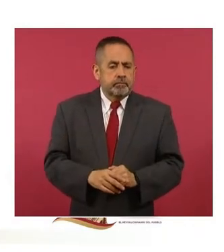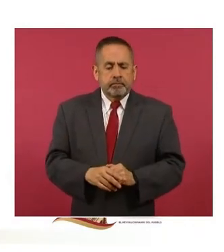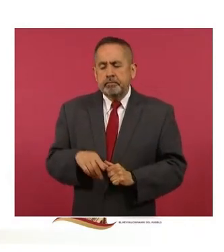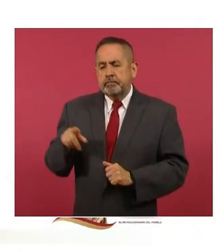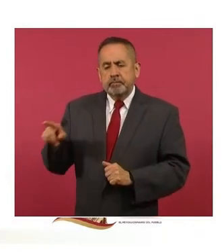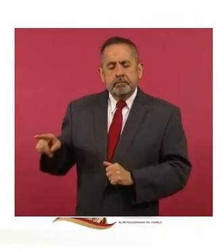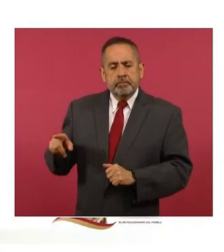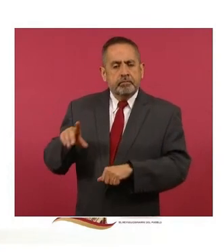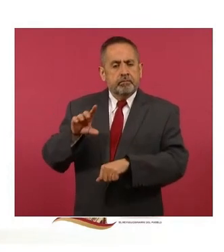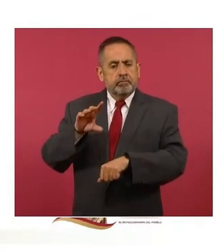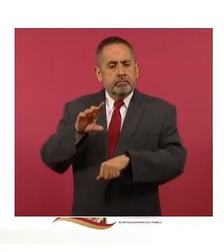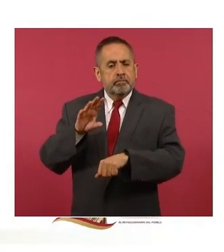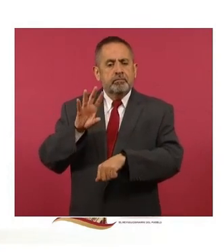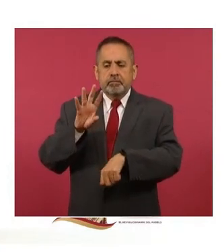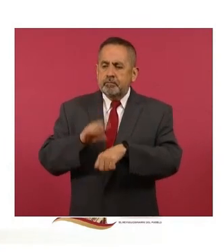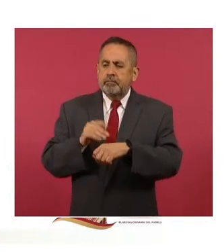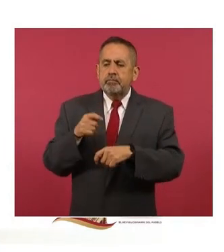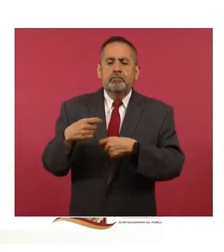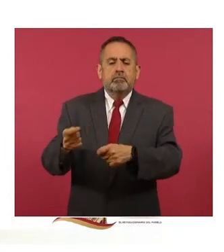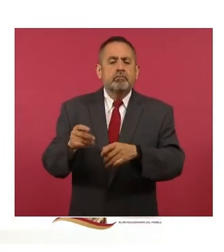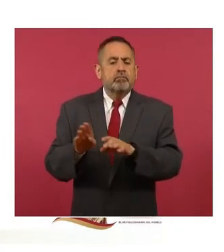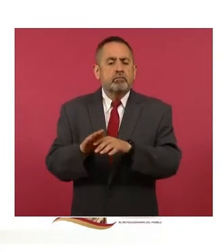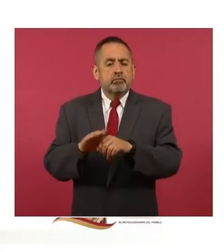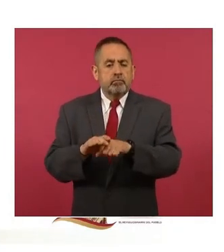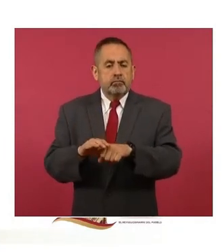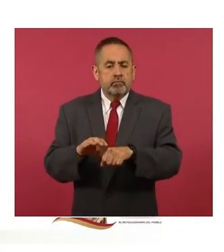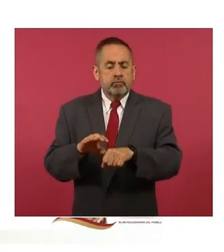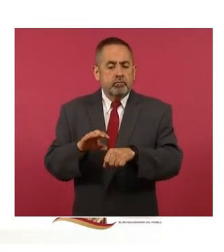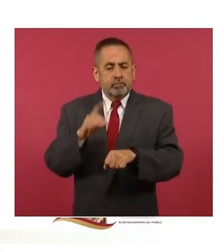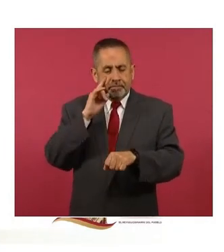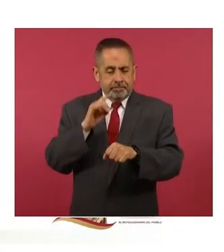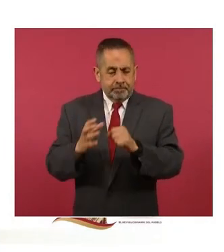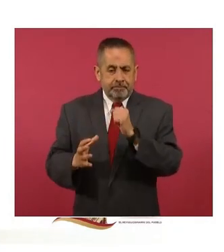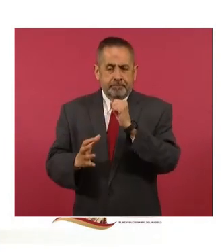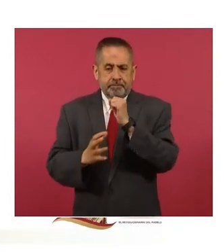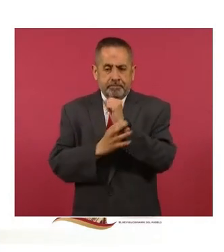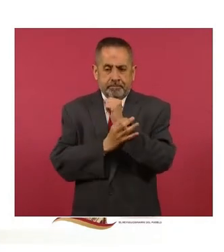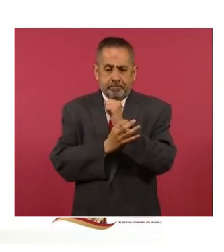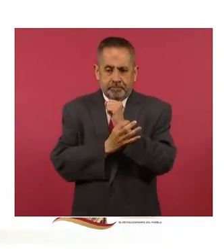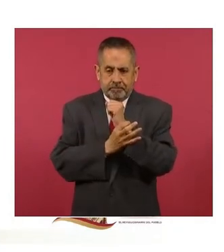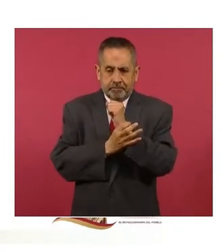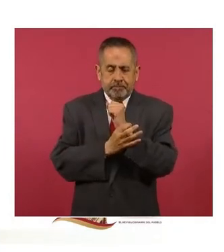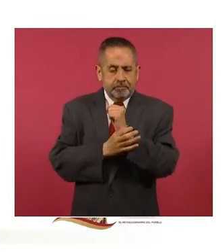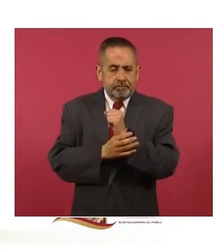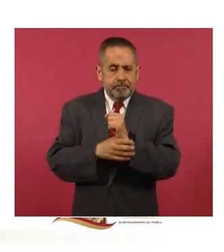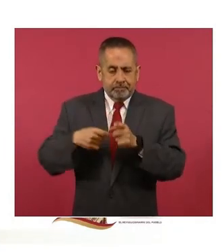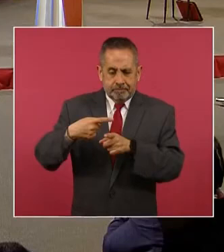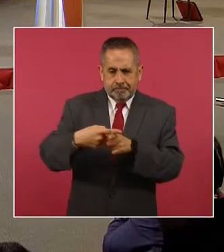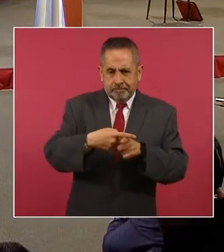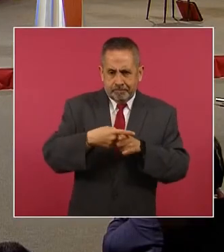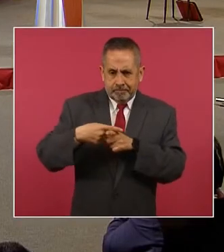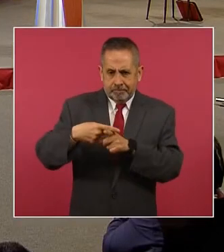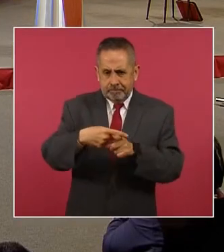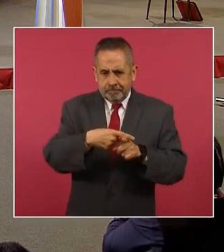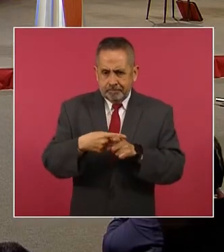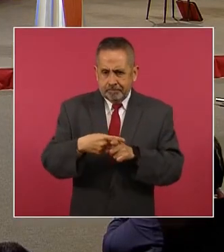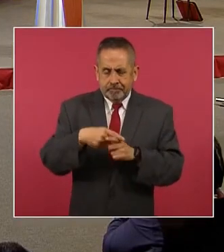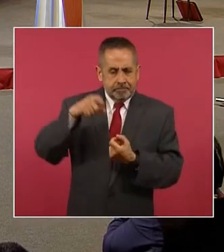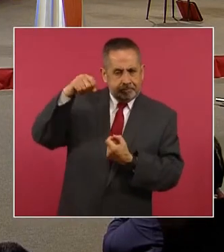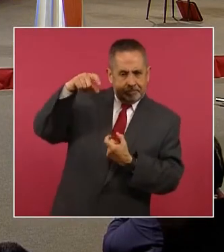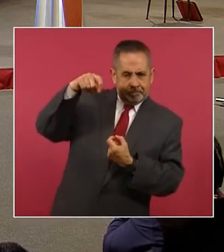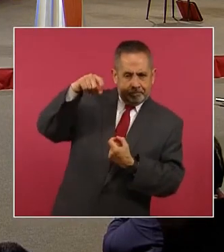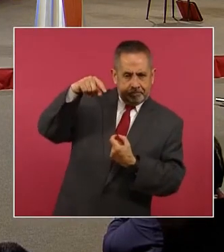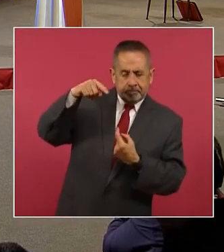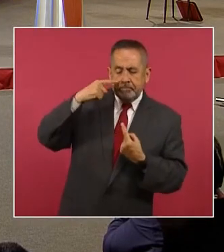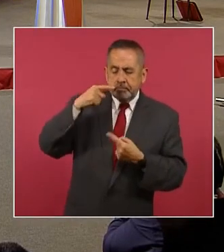autorizar la colocación de un localizador electrónico conocido como brazalete